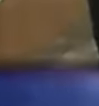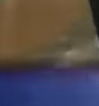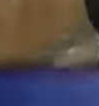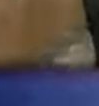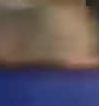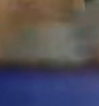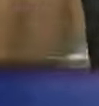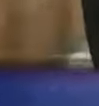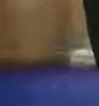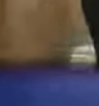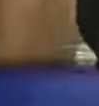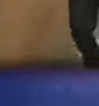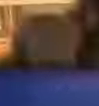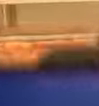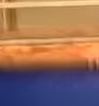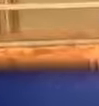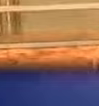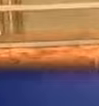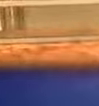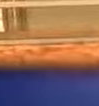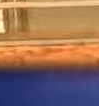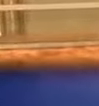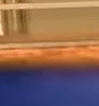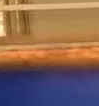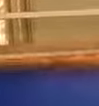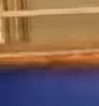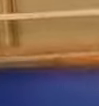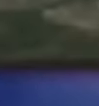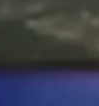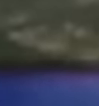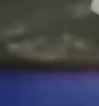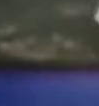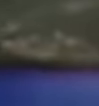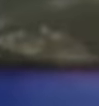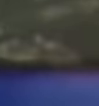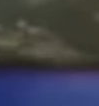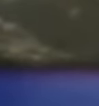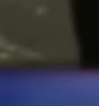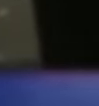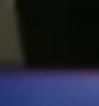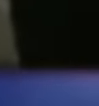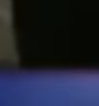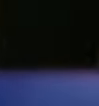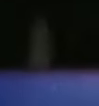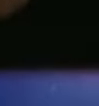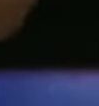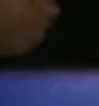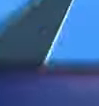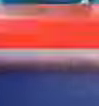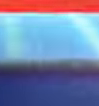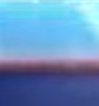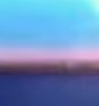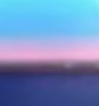Bloque de Creo presentó pruebas para impulsar el pedido de juicio político en contra del vicepresidente Jorge Glass.